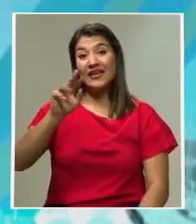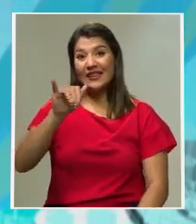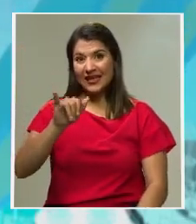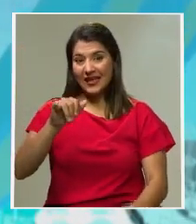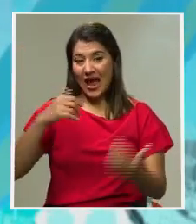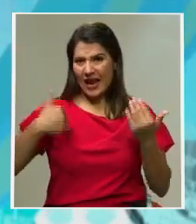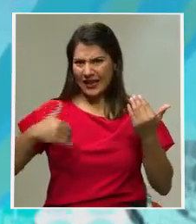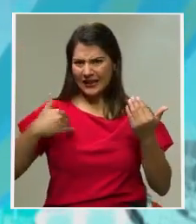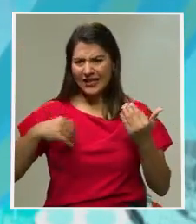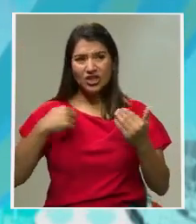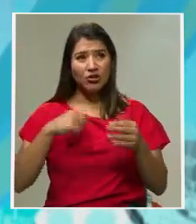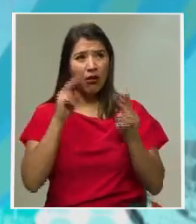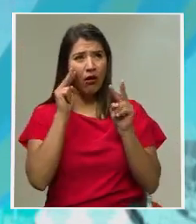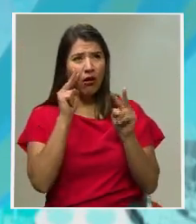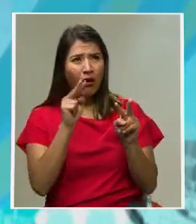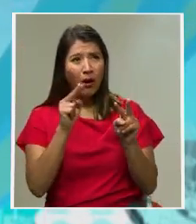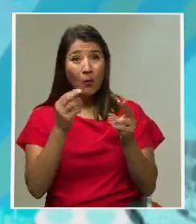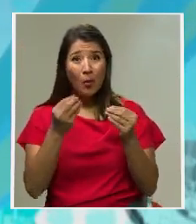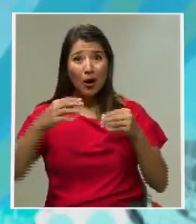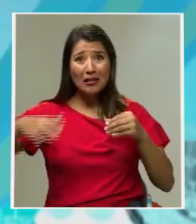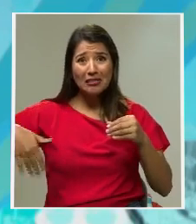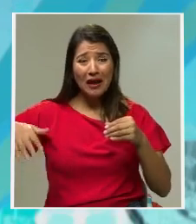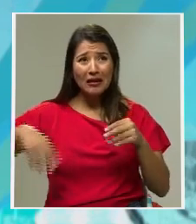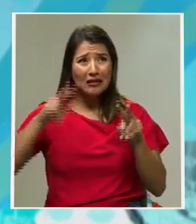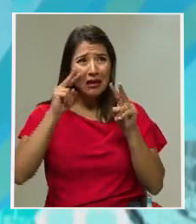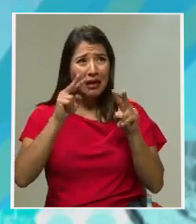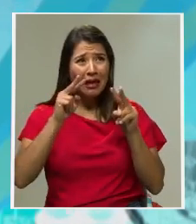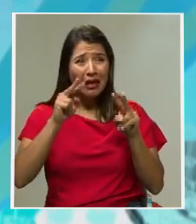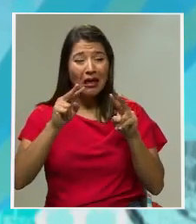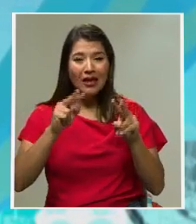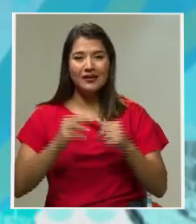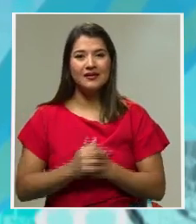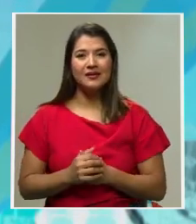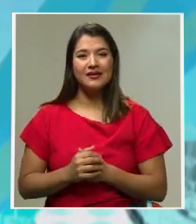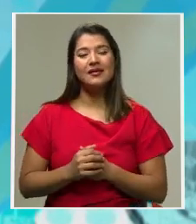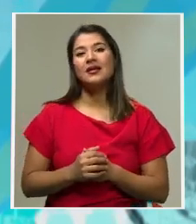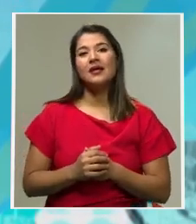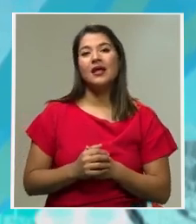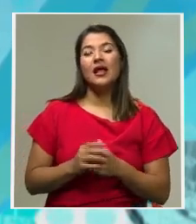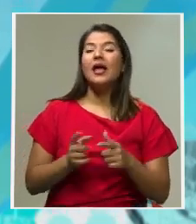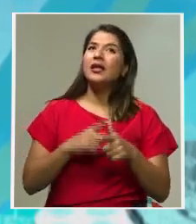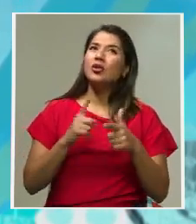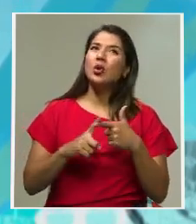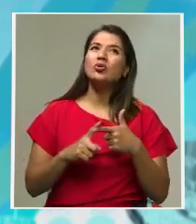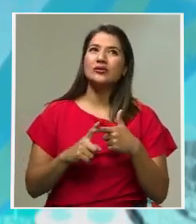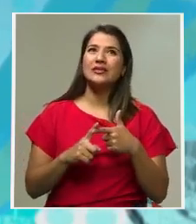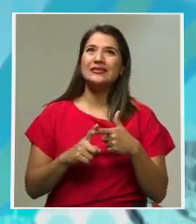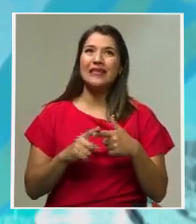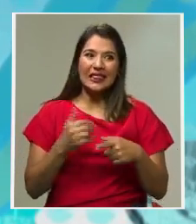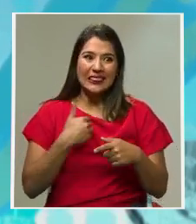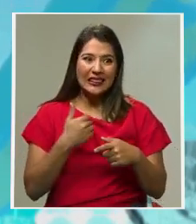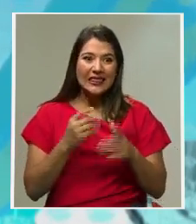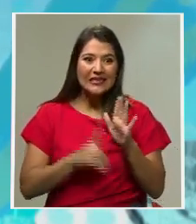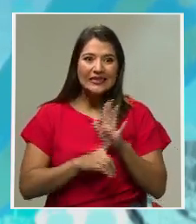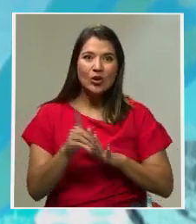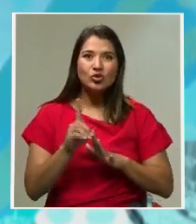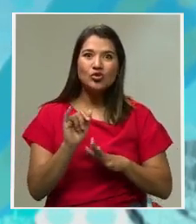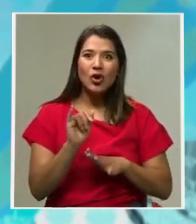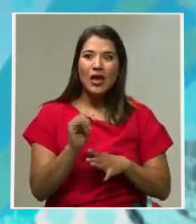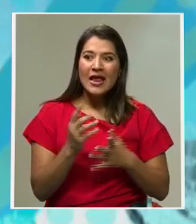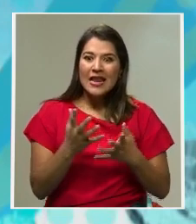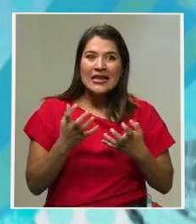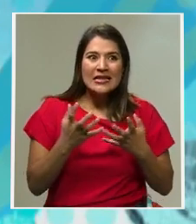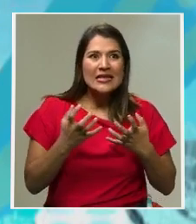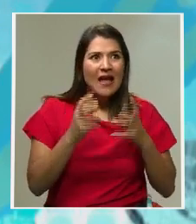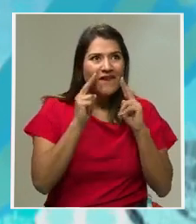por streaming los capítulos viejos. Digo, hay una cosa un poco adictiva. La pregunta va para ambos. Tal